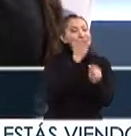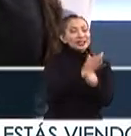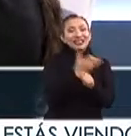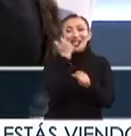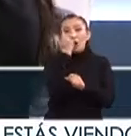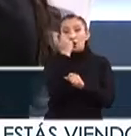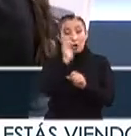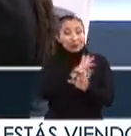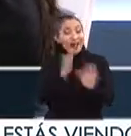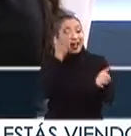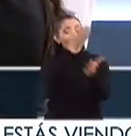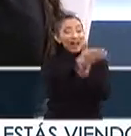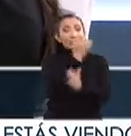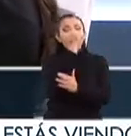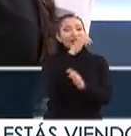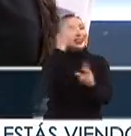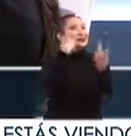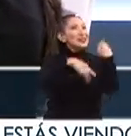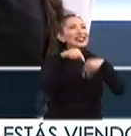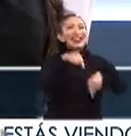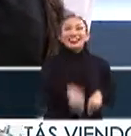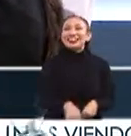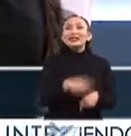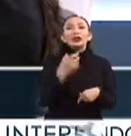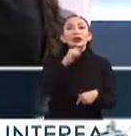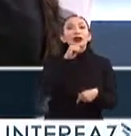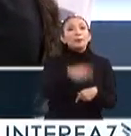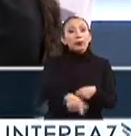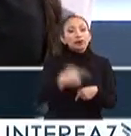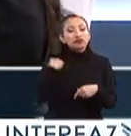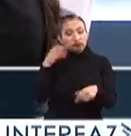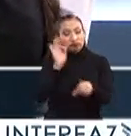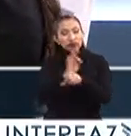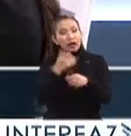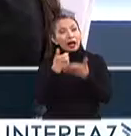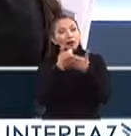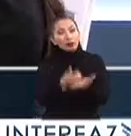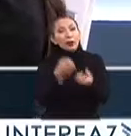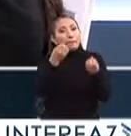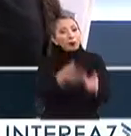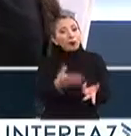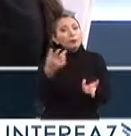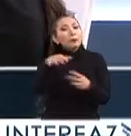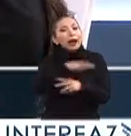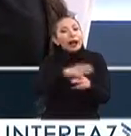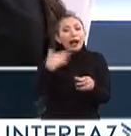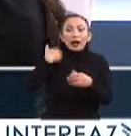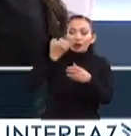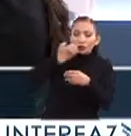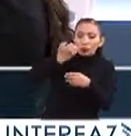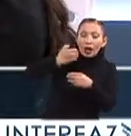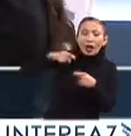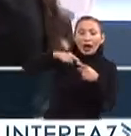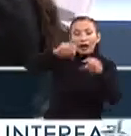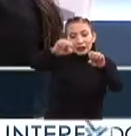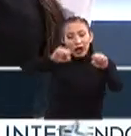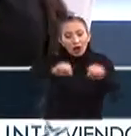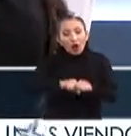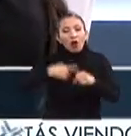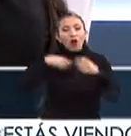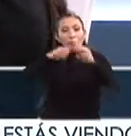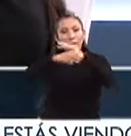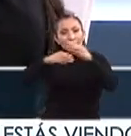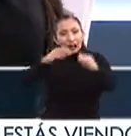que los estudiantes accedan a la escuela, sino es importante que se aseguren una serie de condiciones de infraestructura, mobiliario, de